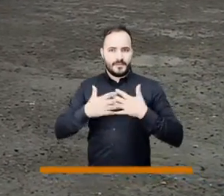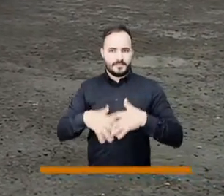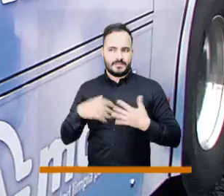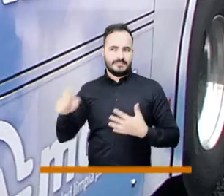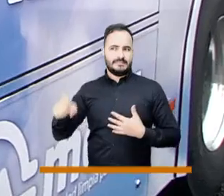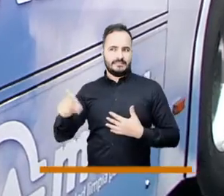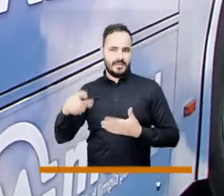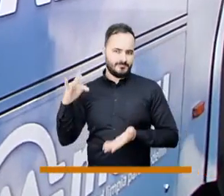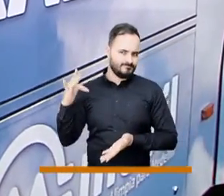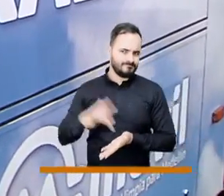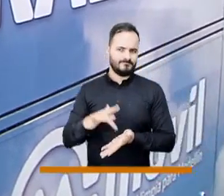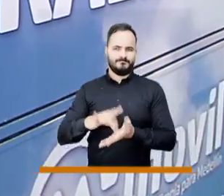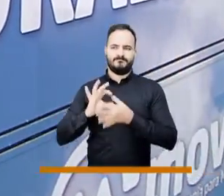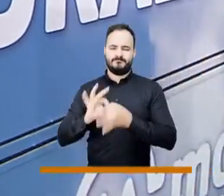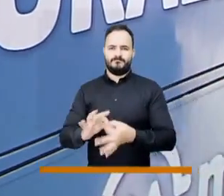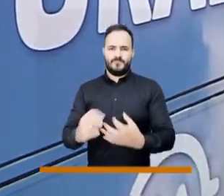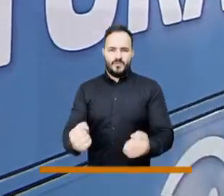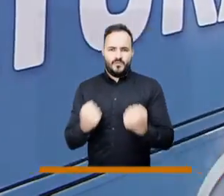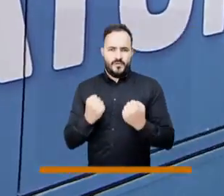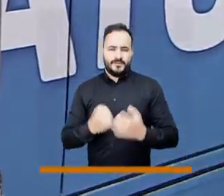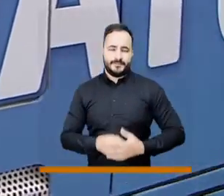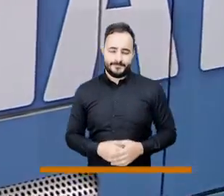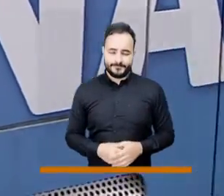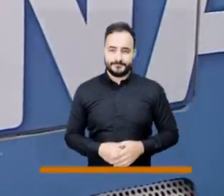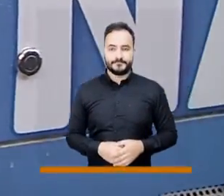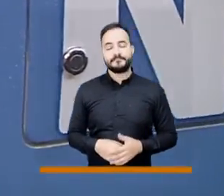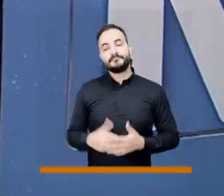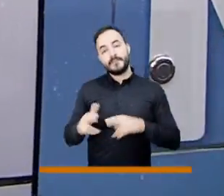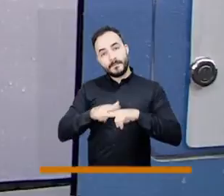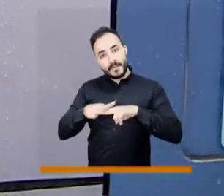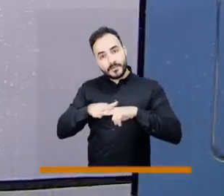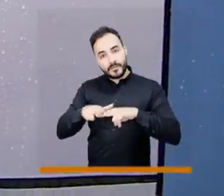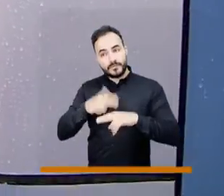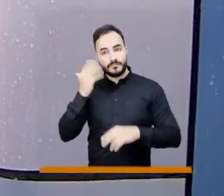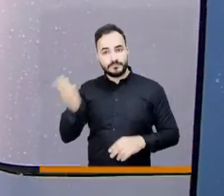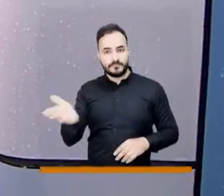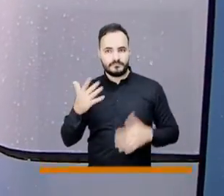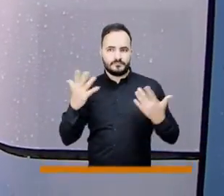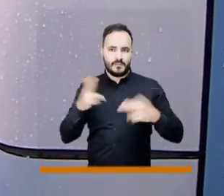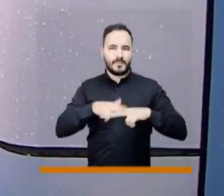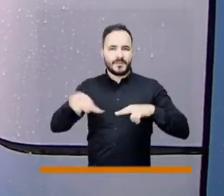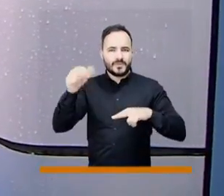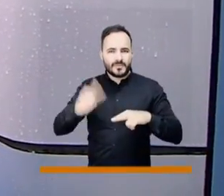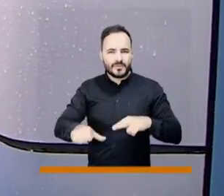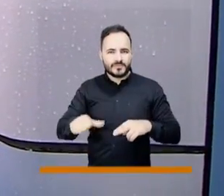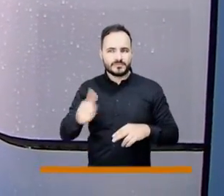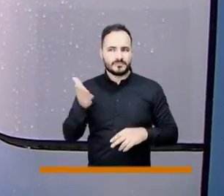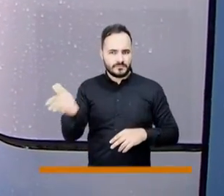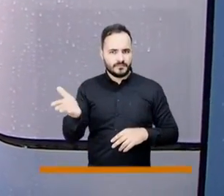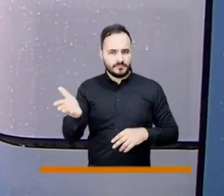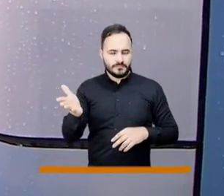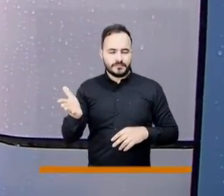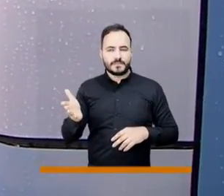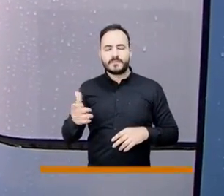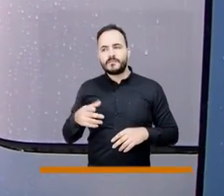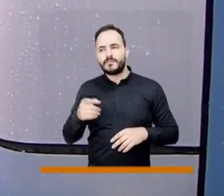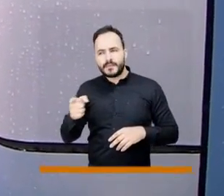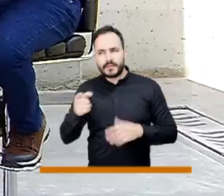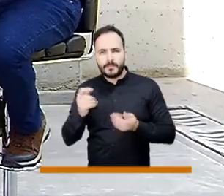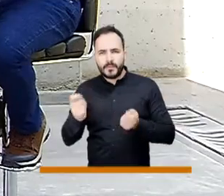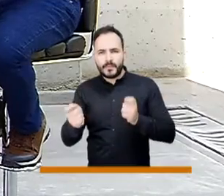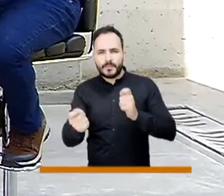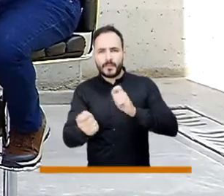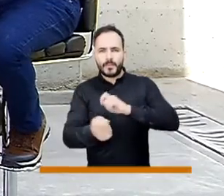que tiene que ser un actor mucho más importante y más potente en todo esto. El metro, que tiene los Metro Plus, por ejemplo, como en el sistema,